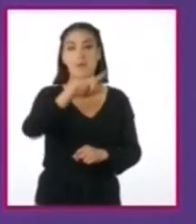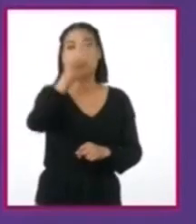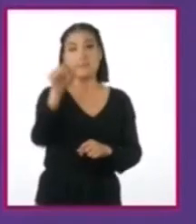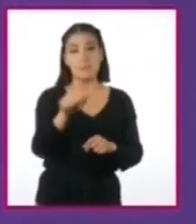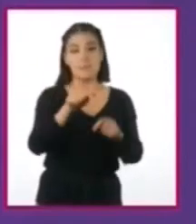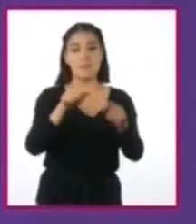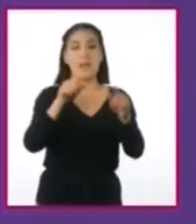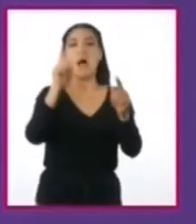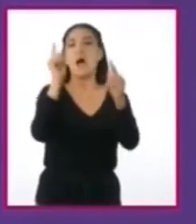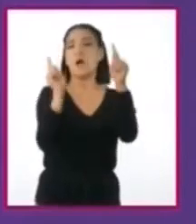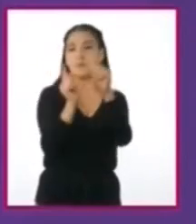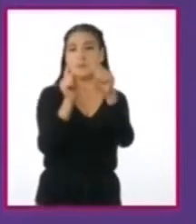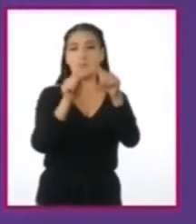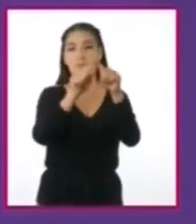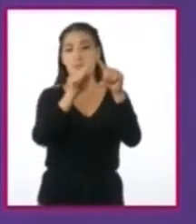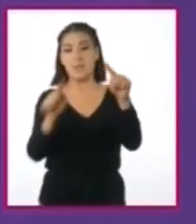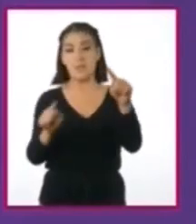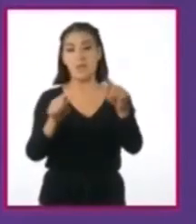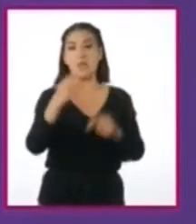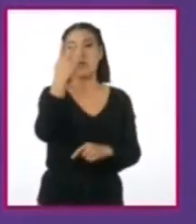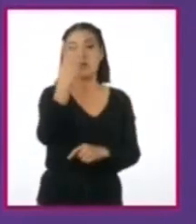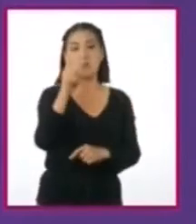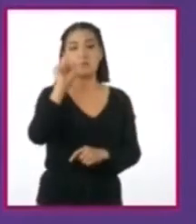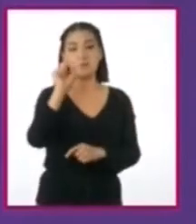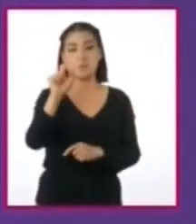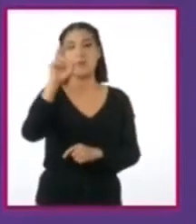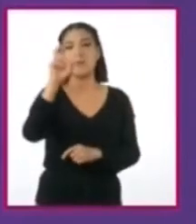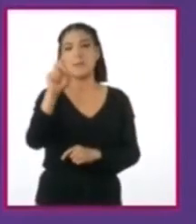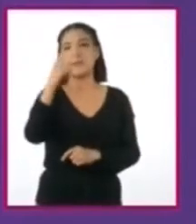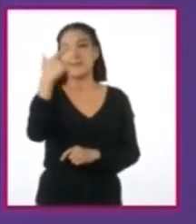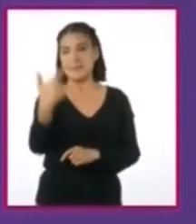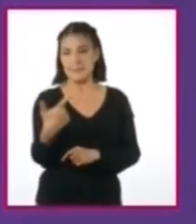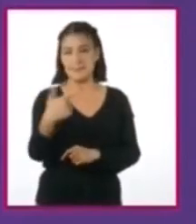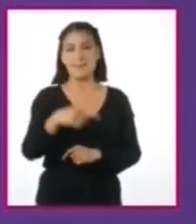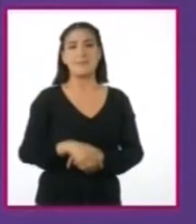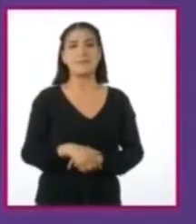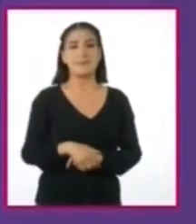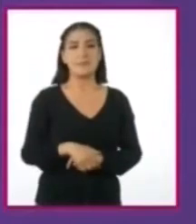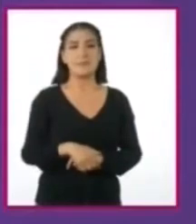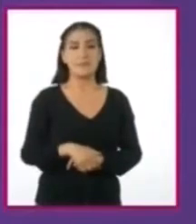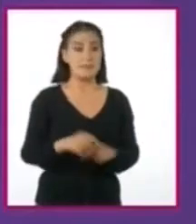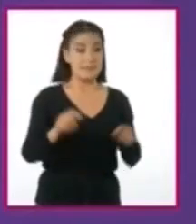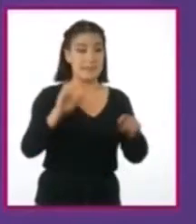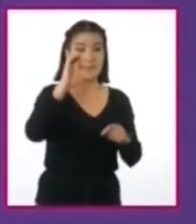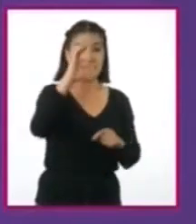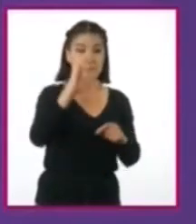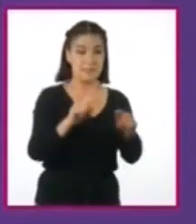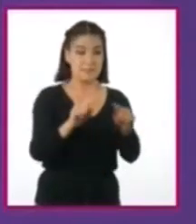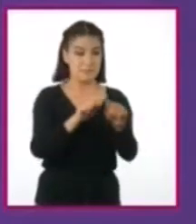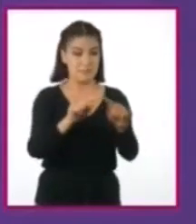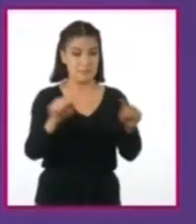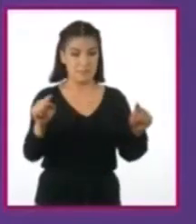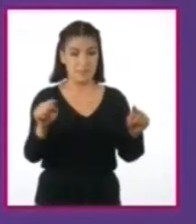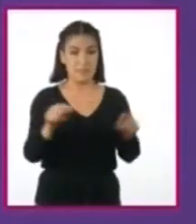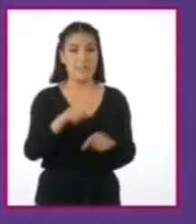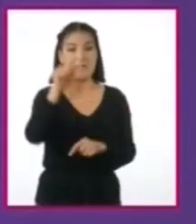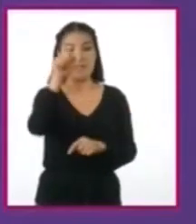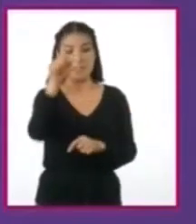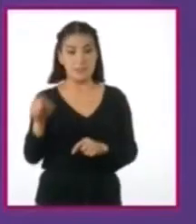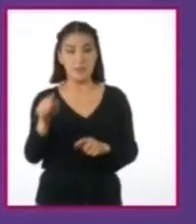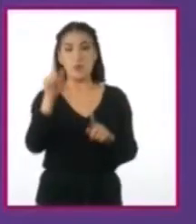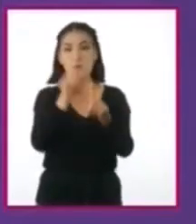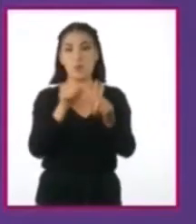triángulo menor es de 2.37. Y el lado C de color verde